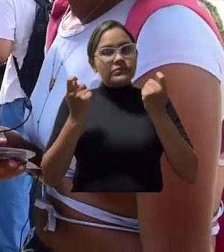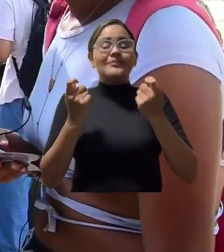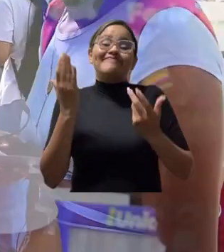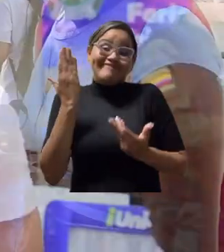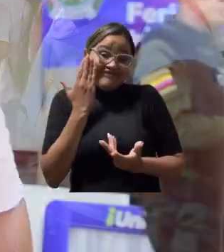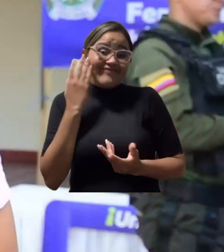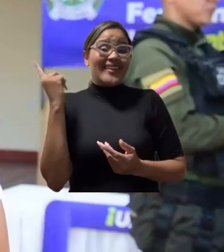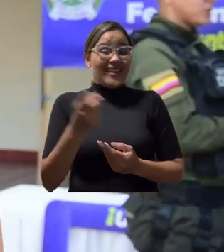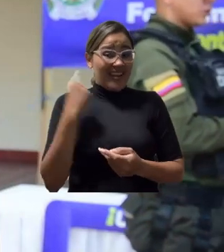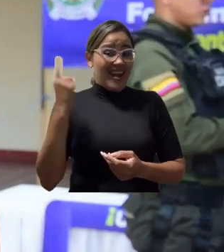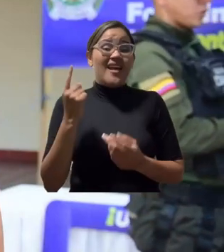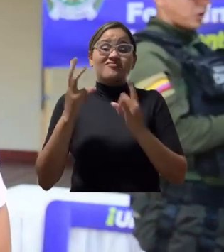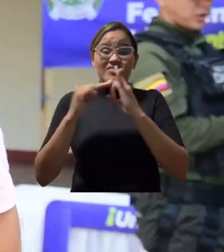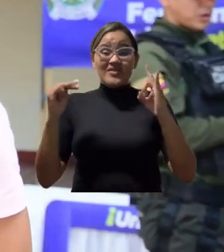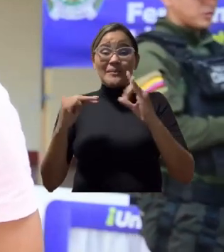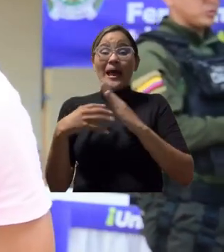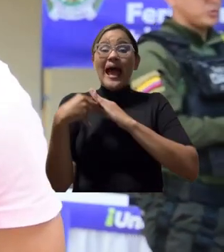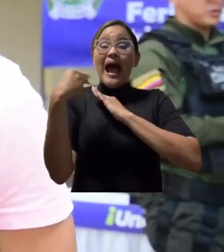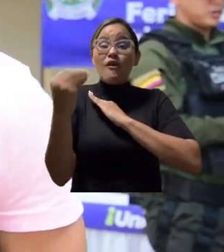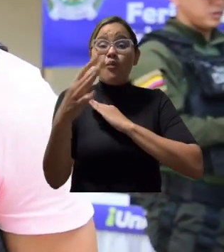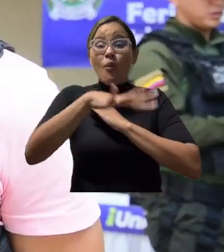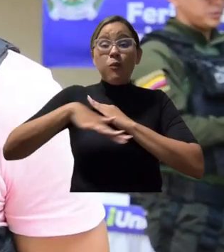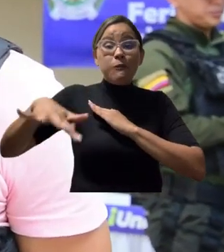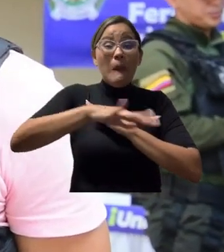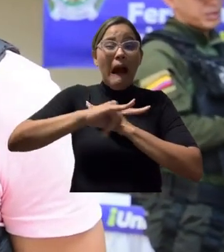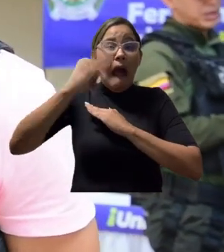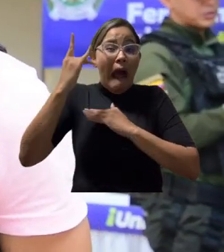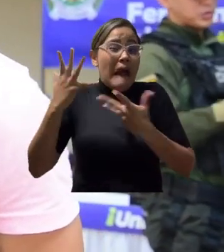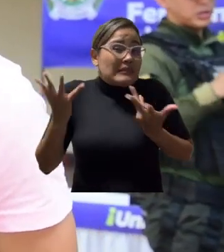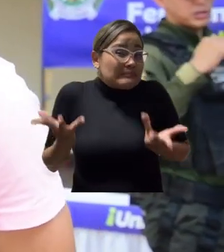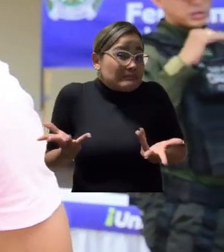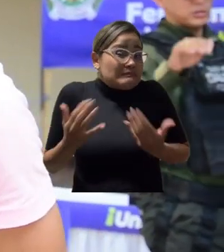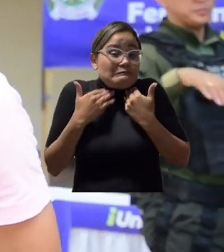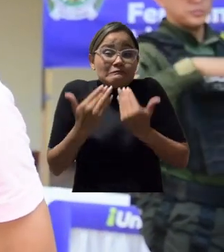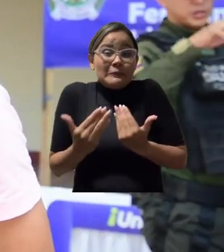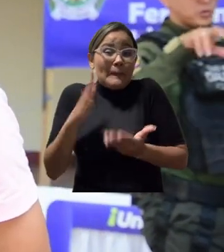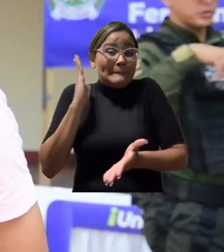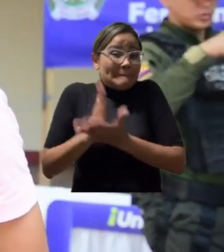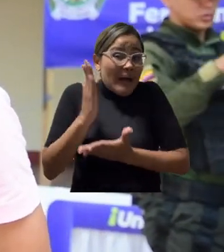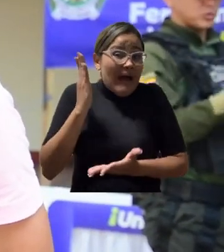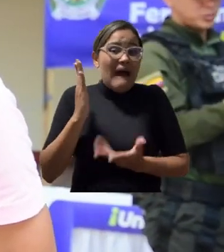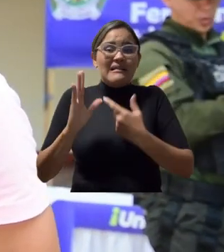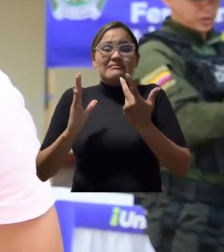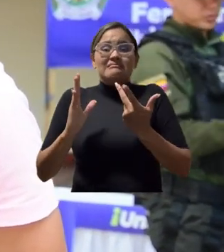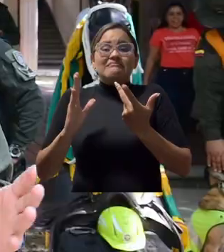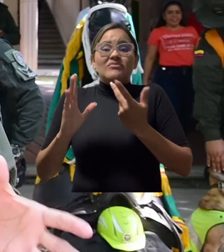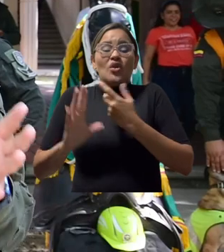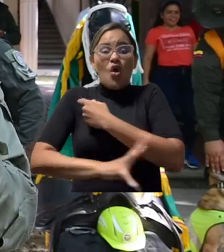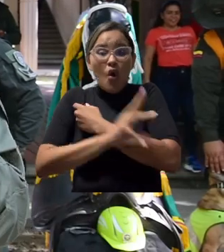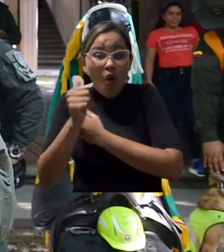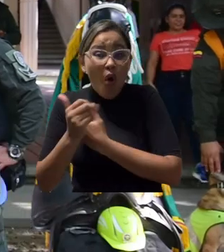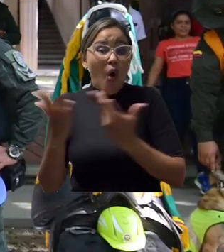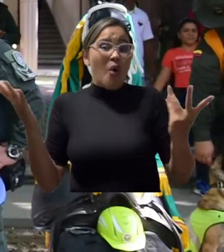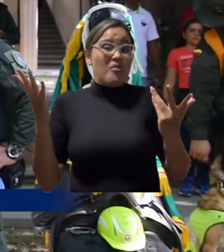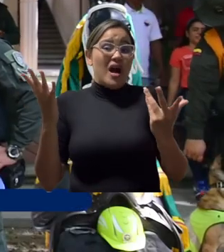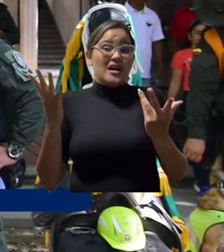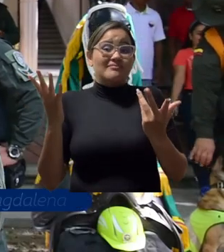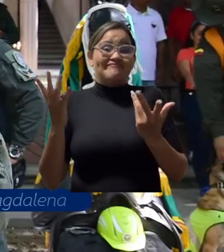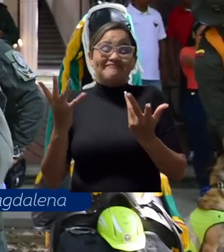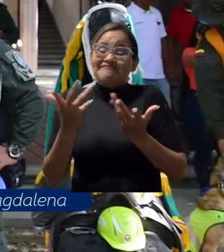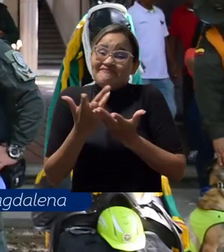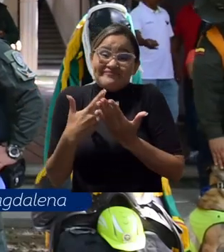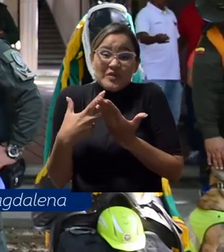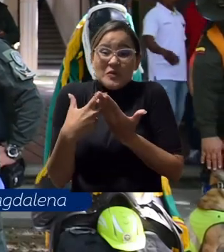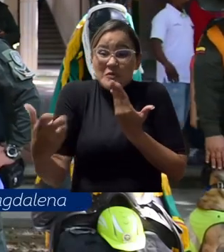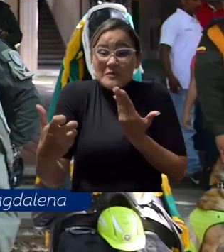momento de salir del campus. Vemos muchas situaciones de estafa, de atraco. Todo lo que tiene que ver con violencia de